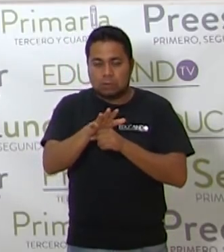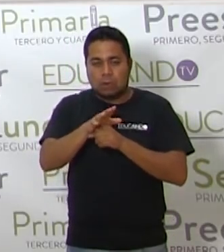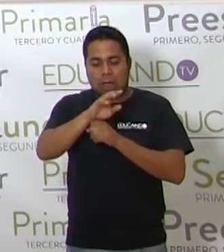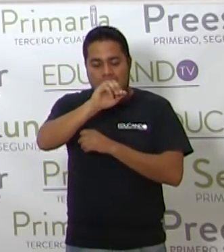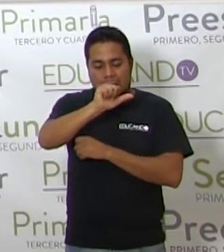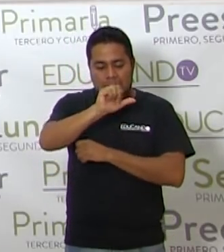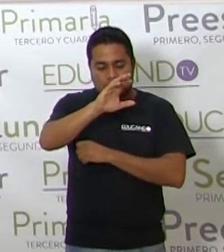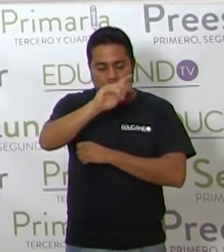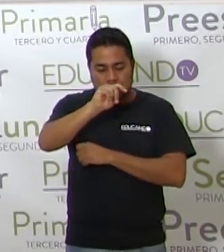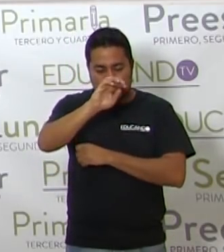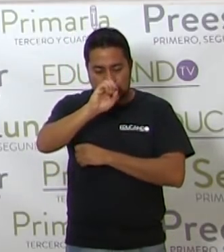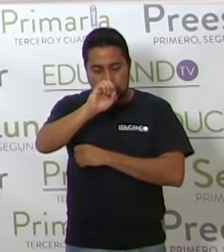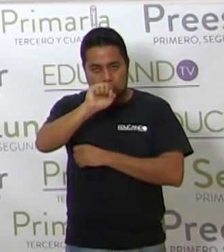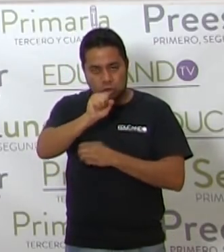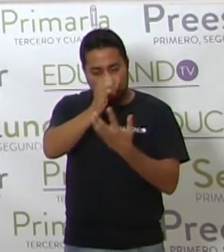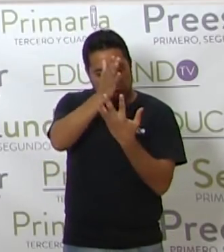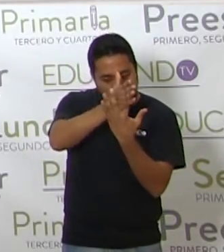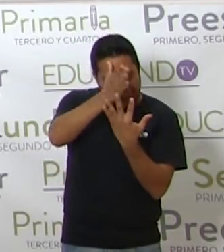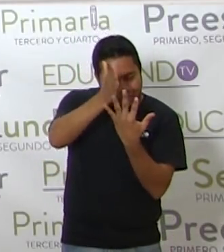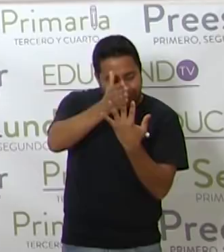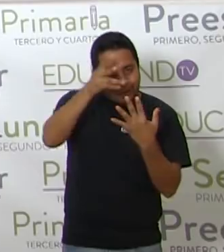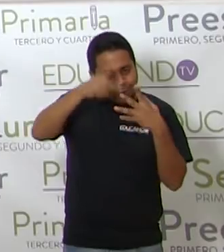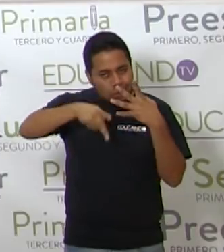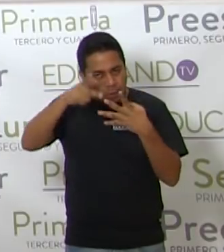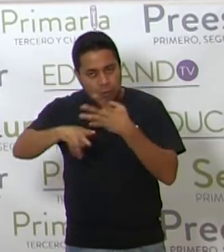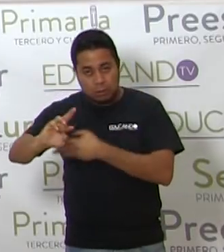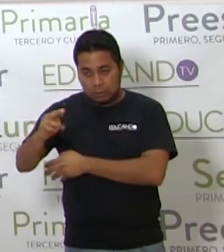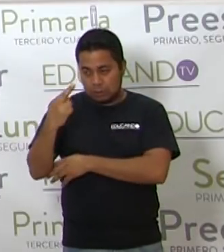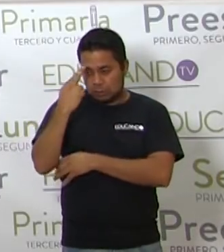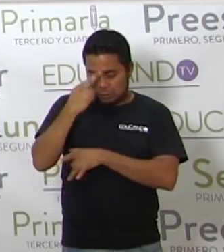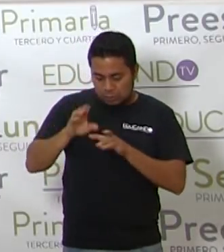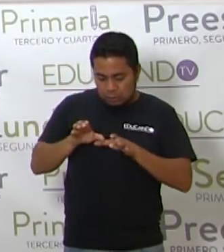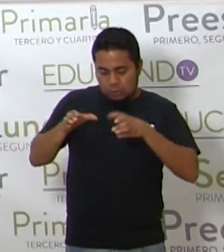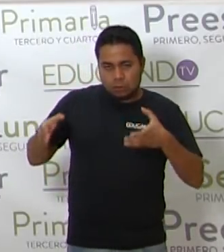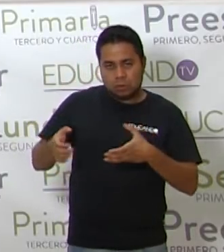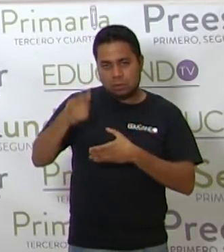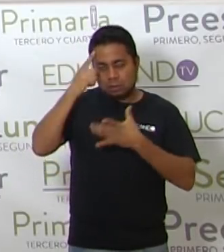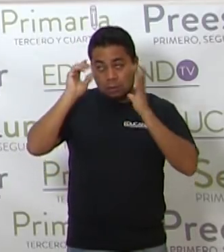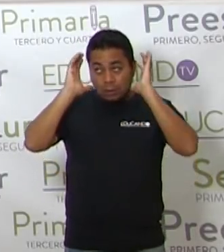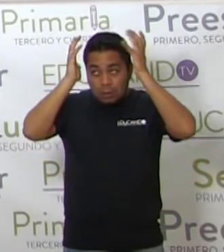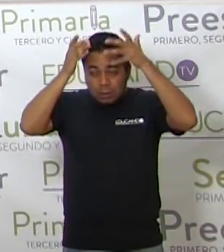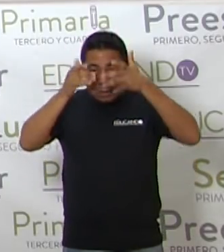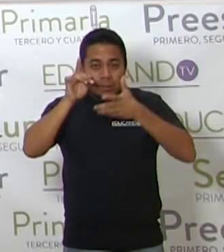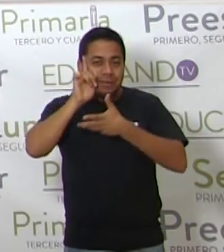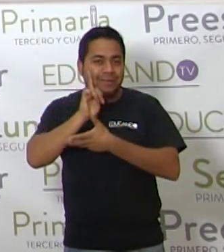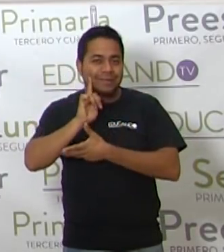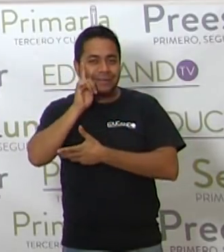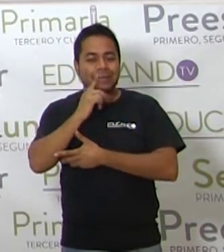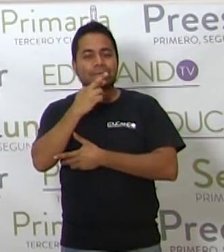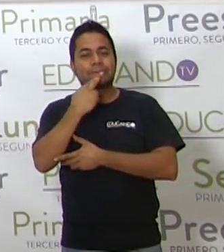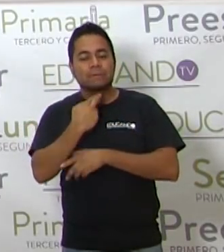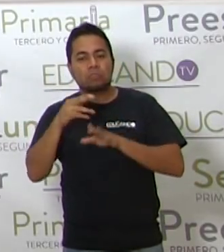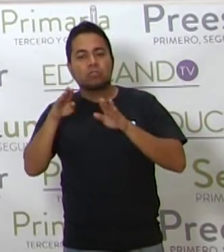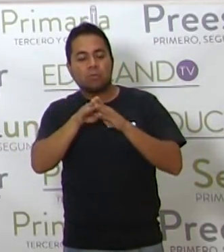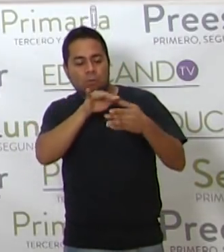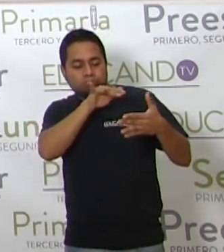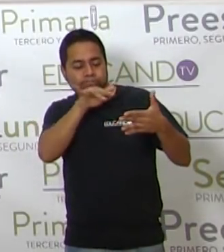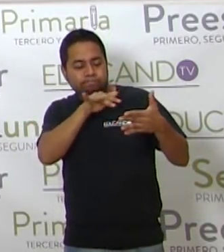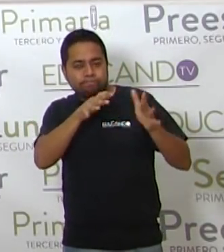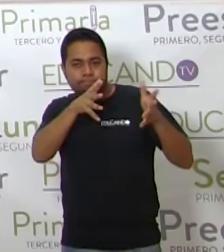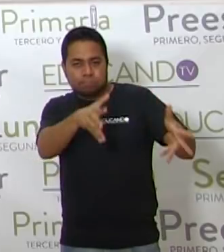actos, recordar el cuento de Caperucita Roja de forma literal.